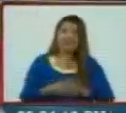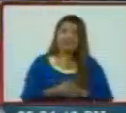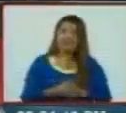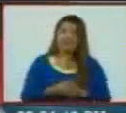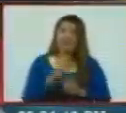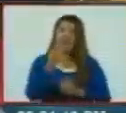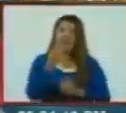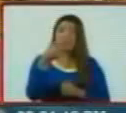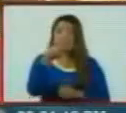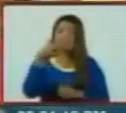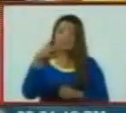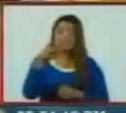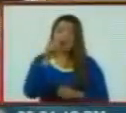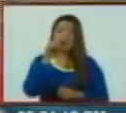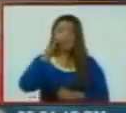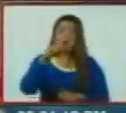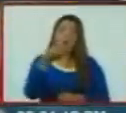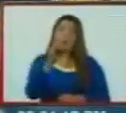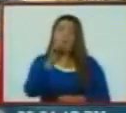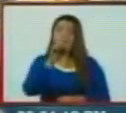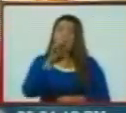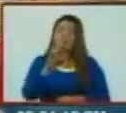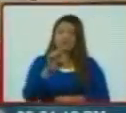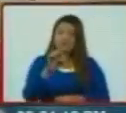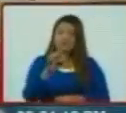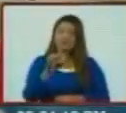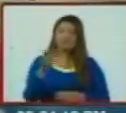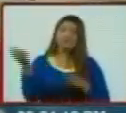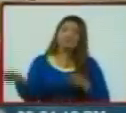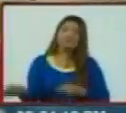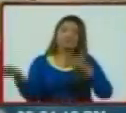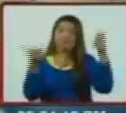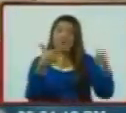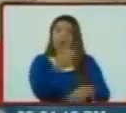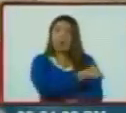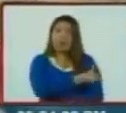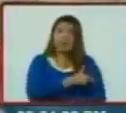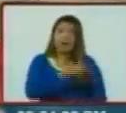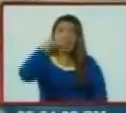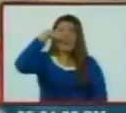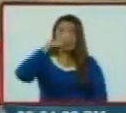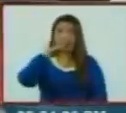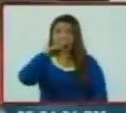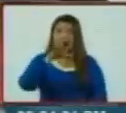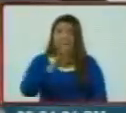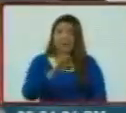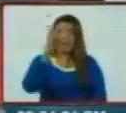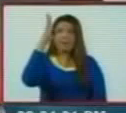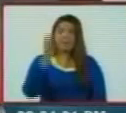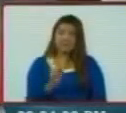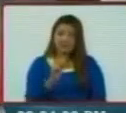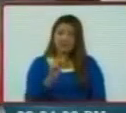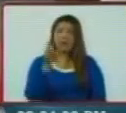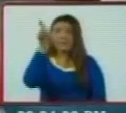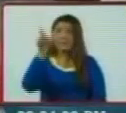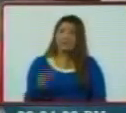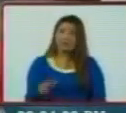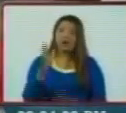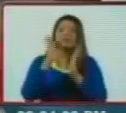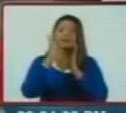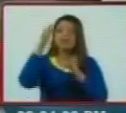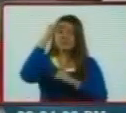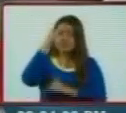balas impactó a José Gregorio Amariz Cantillo, quien fue trasladado al Hospital Pérez de León en Petare. Ese paciente fue atendido,